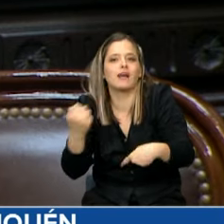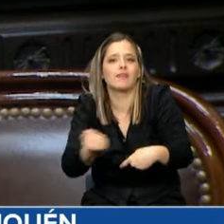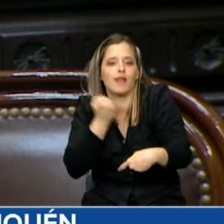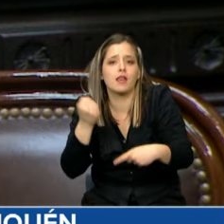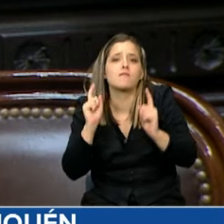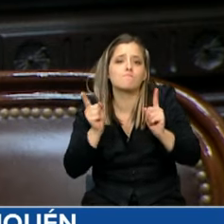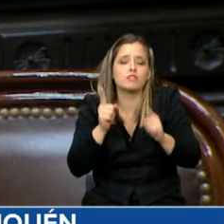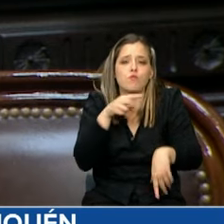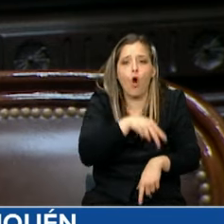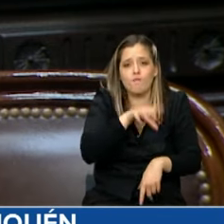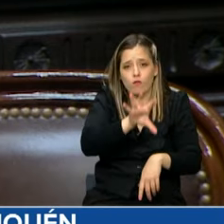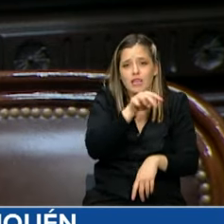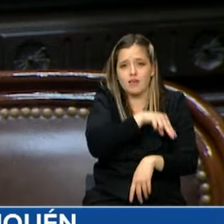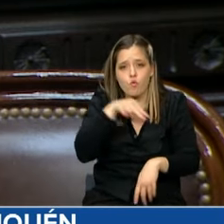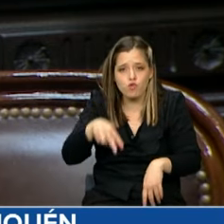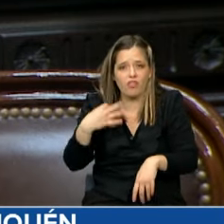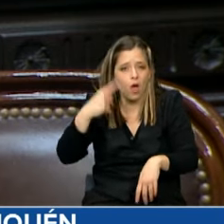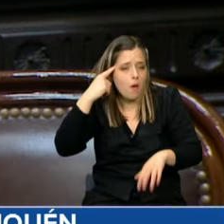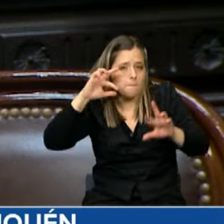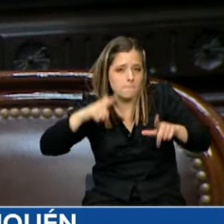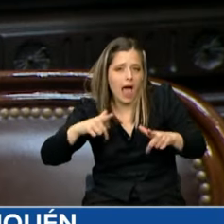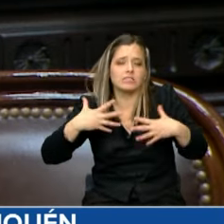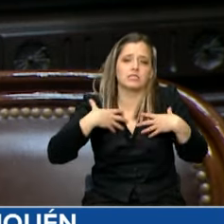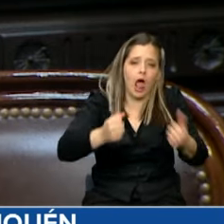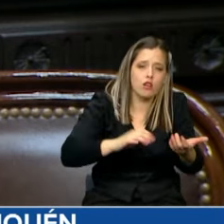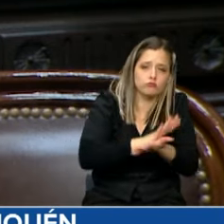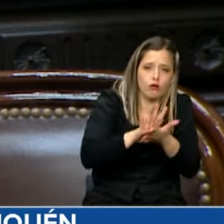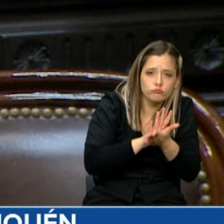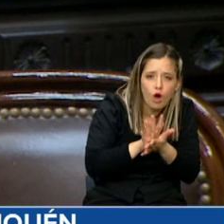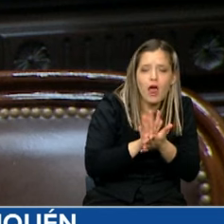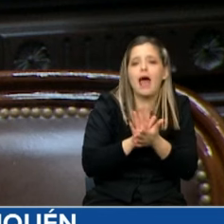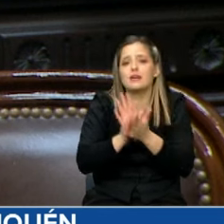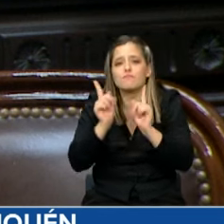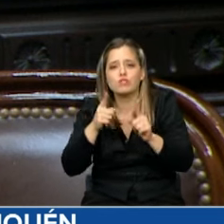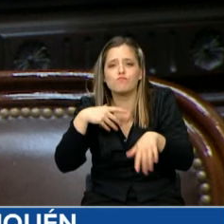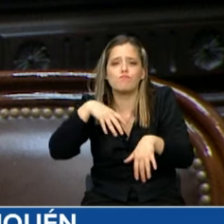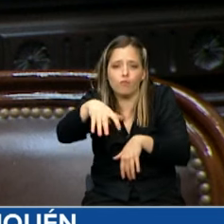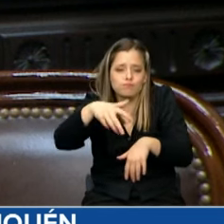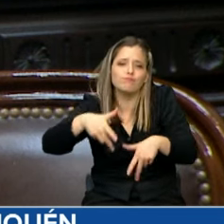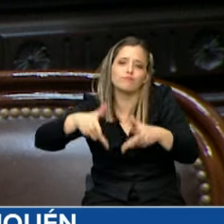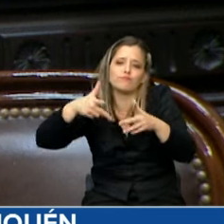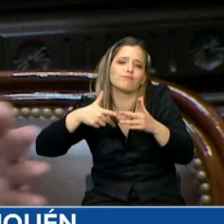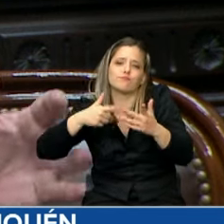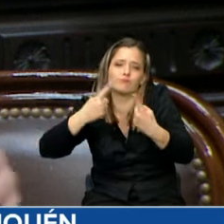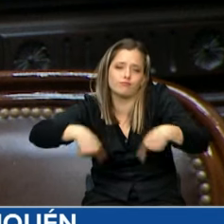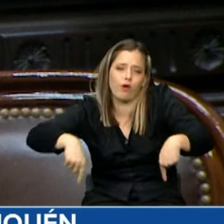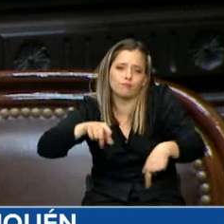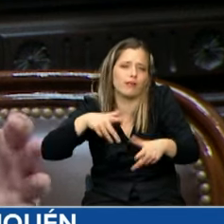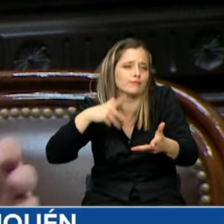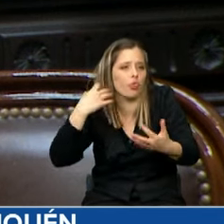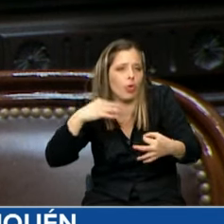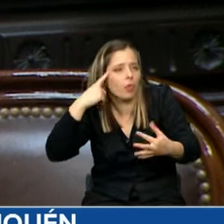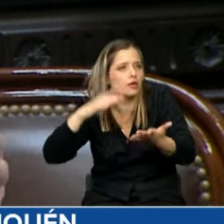solucionar la salud es solucionar el problema de la vivienda y es solucionar el tema de la infraestructura Por eso creo que hay un gran